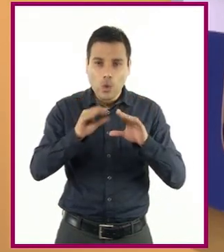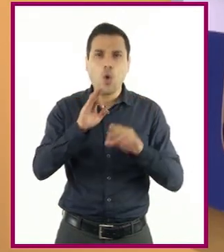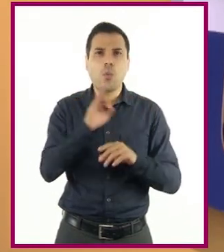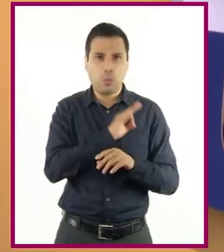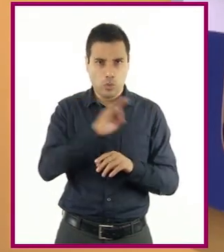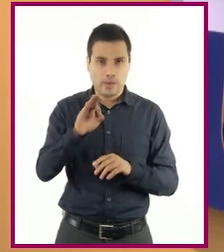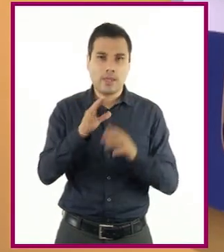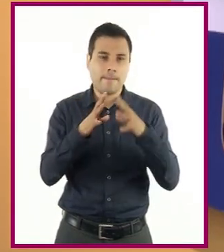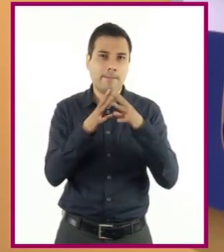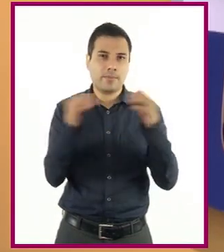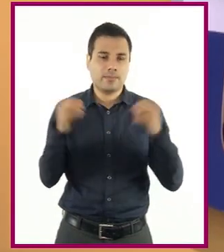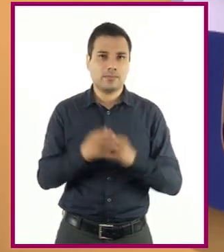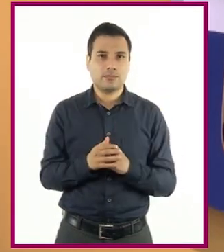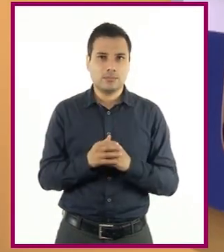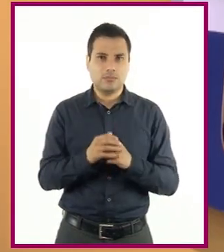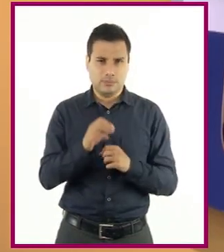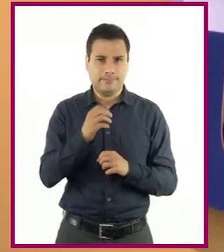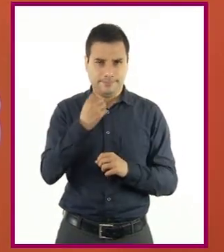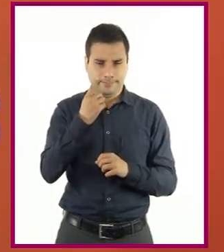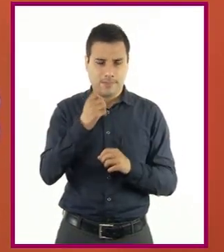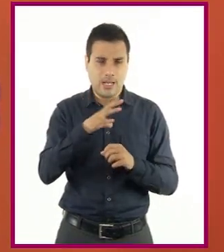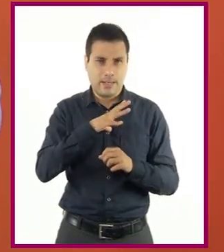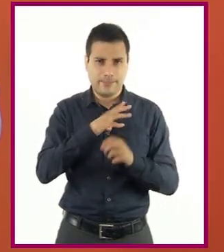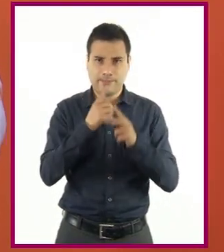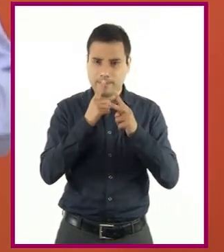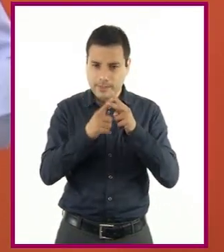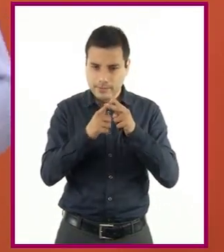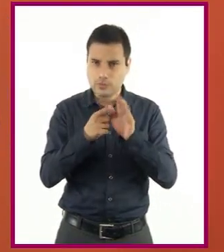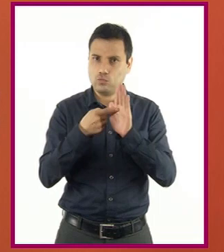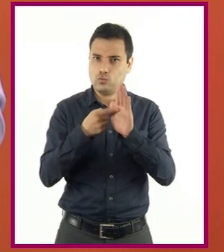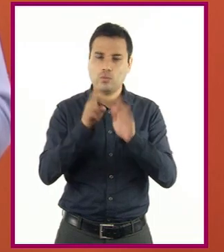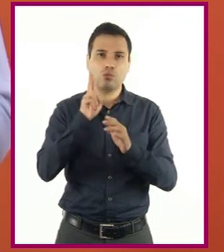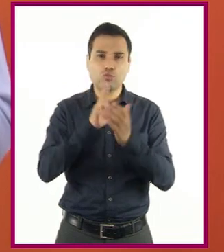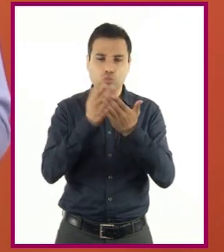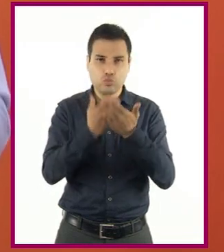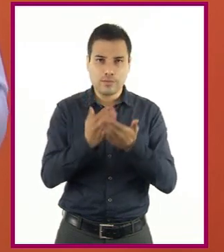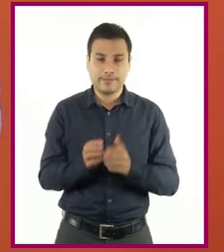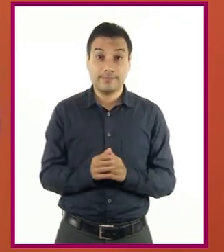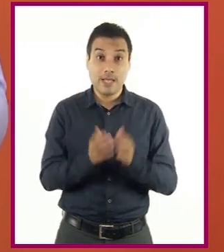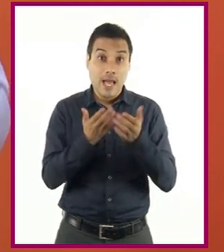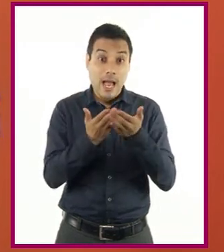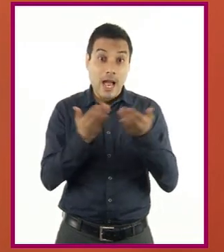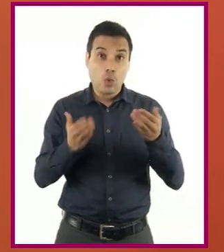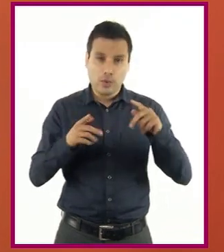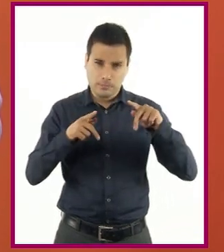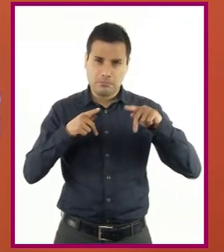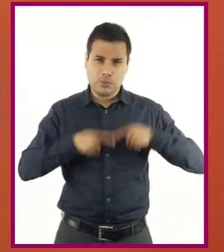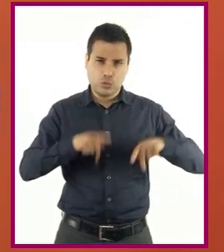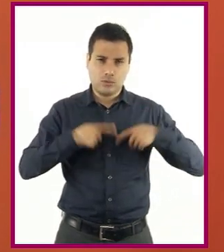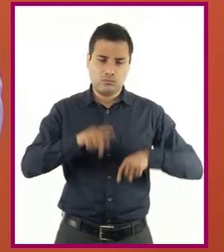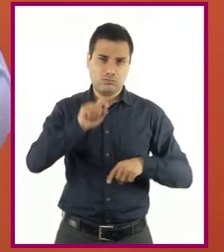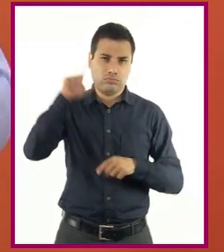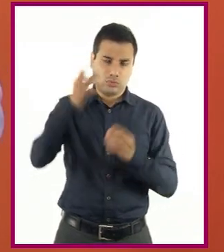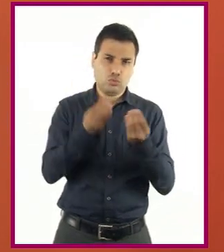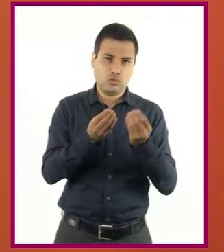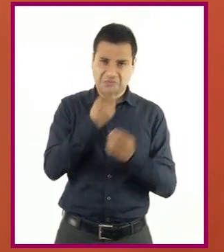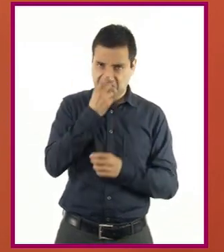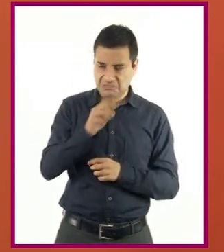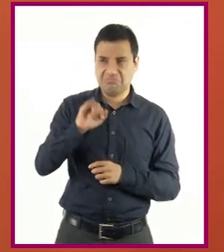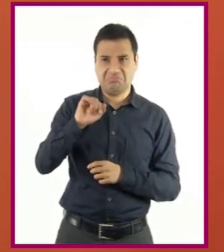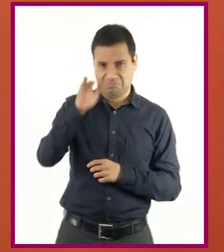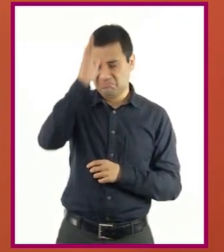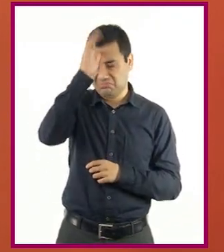se podía demostrar matemáticamente. Hoy en día, muchos científicos respaldan esa idea. Asimismo,